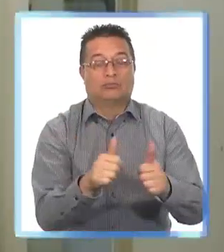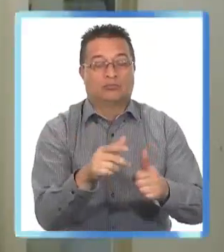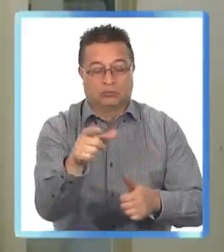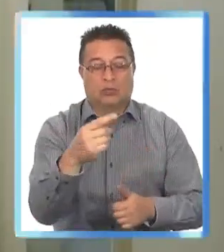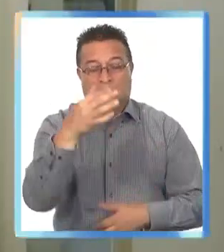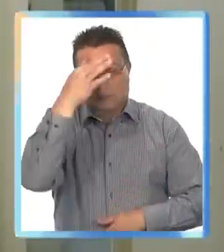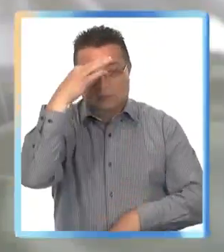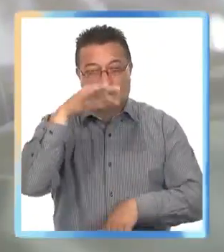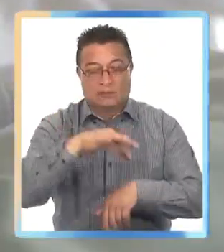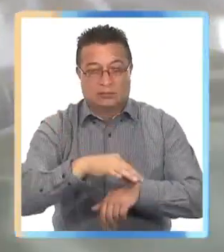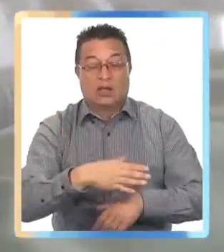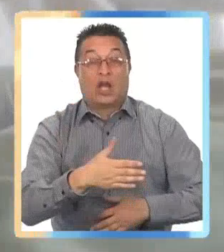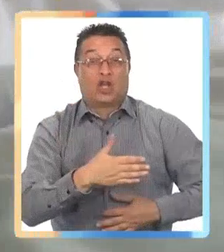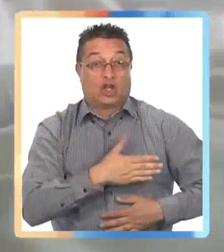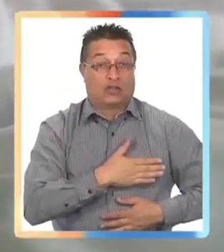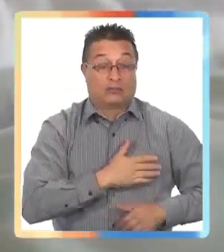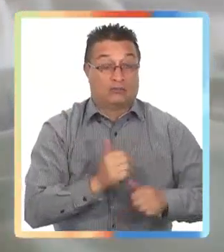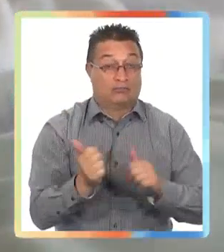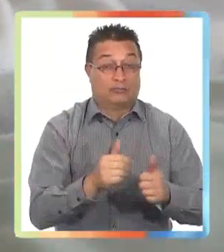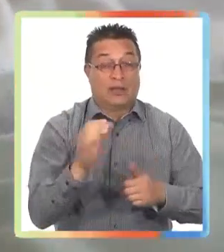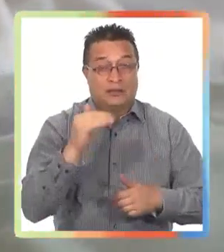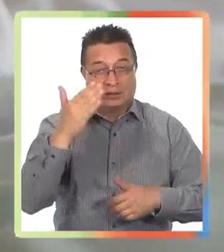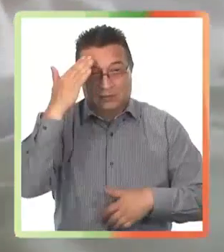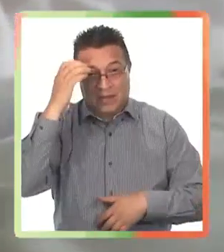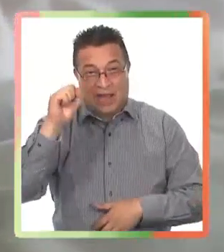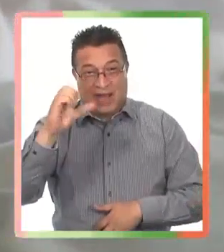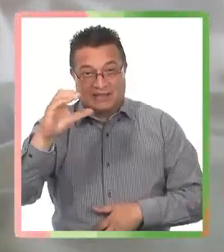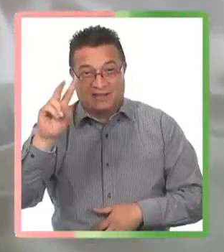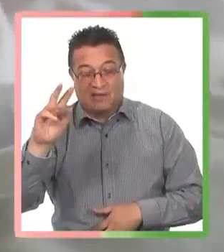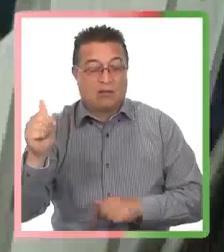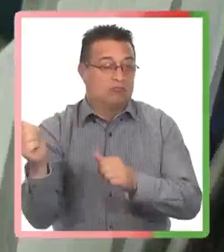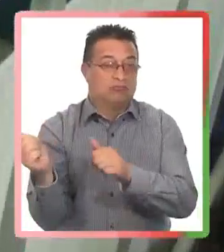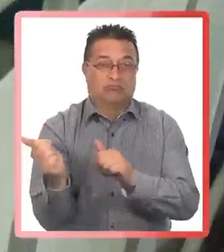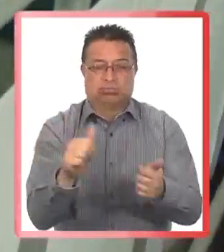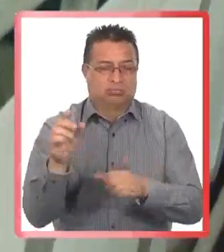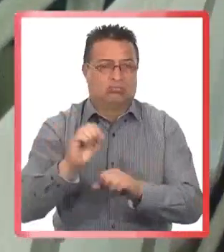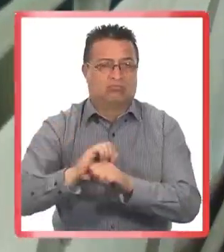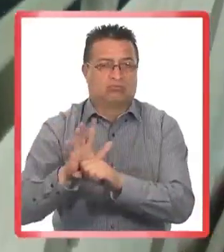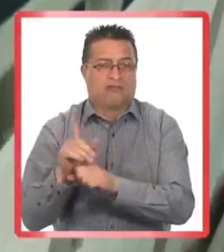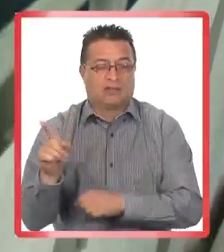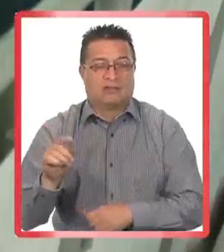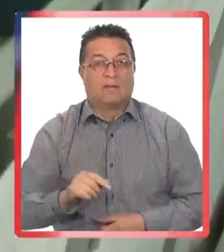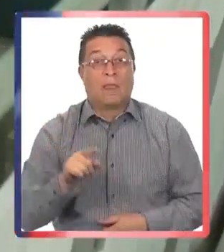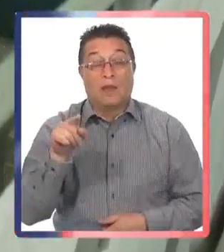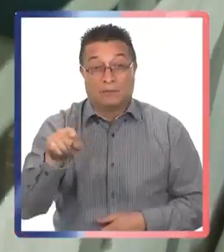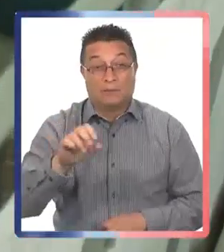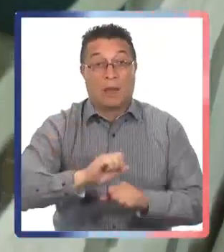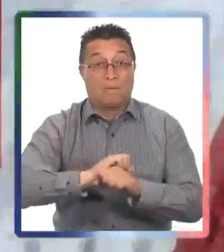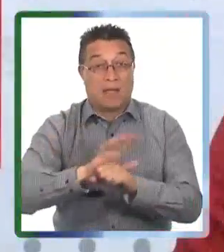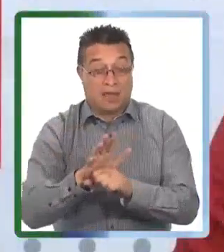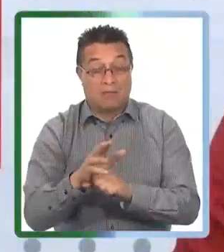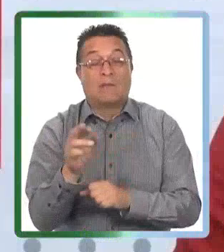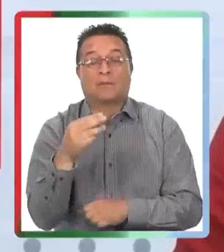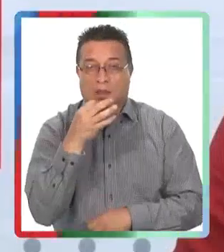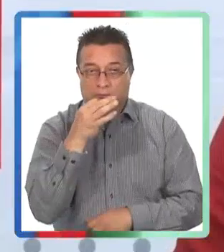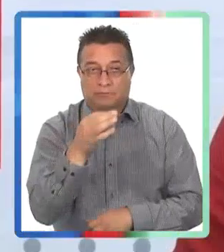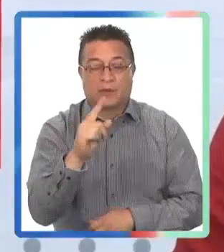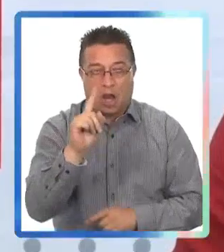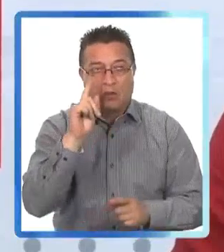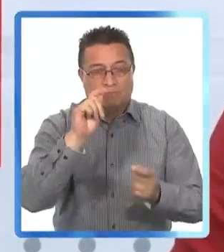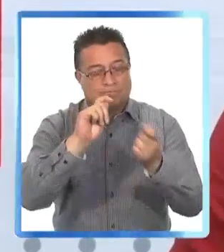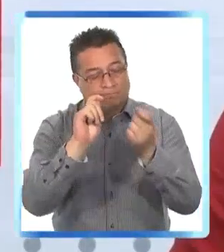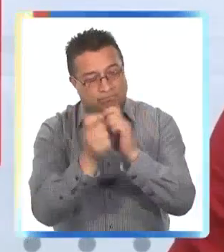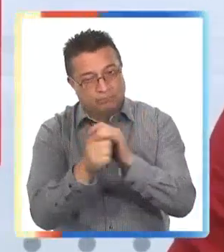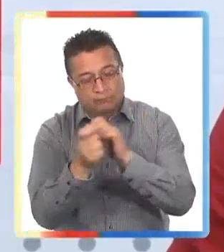enfermedades isquémicas del corazón y las enfermedades cerebrovasculares. Esta pandemia ha reafirmado paradigmas